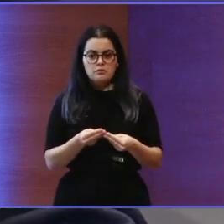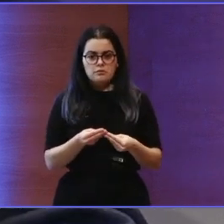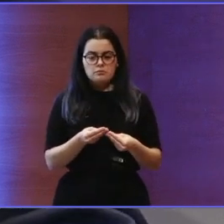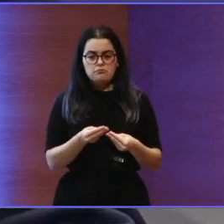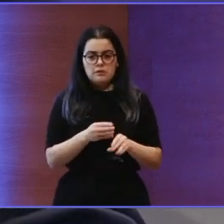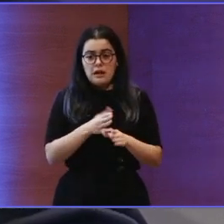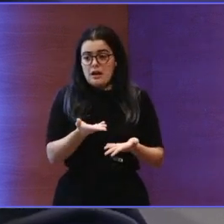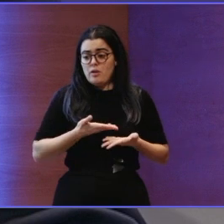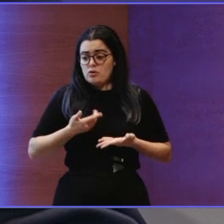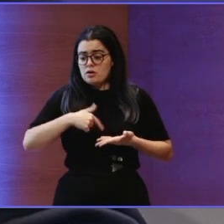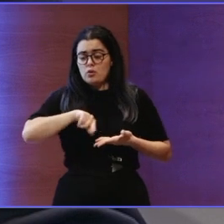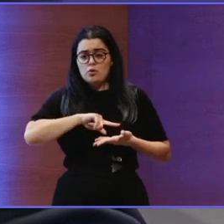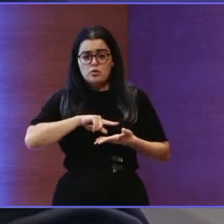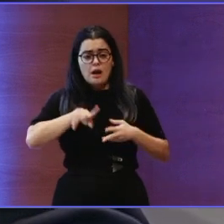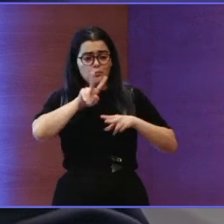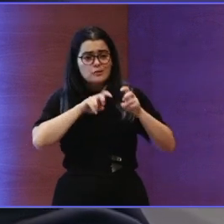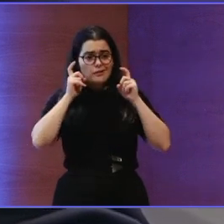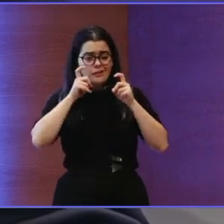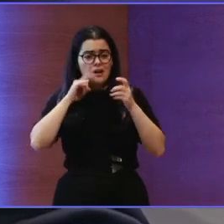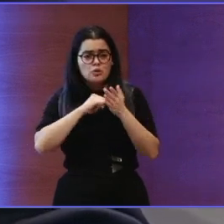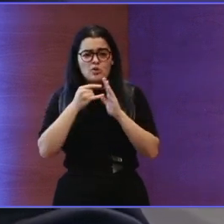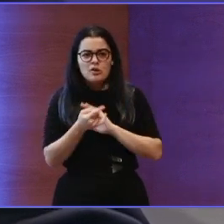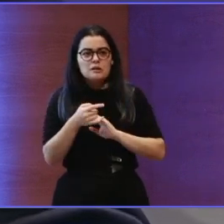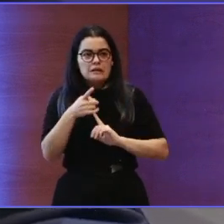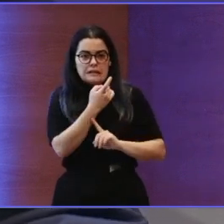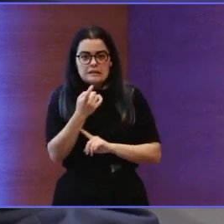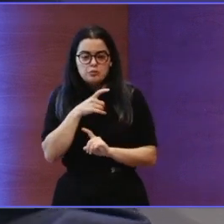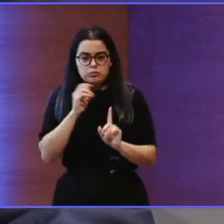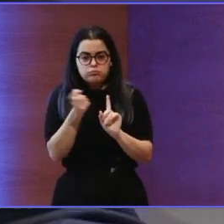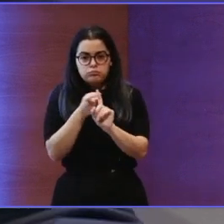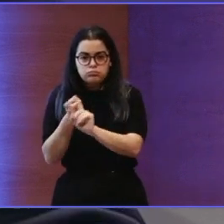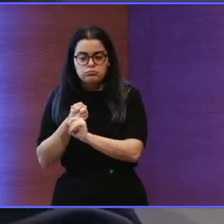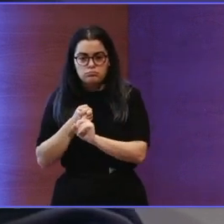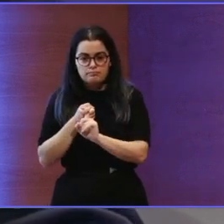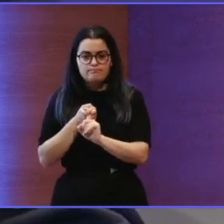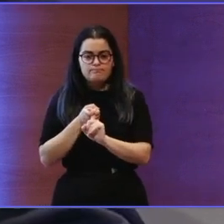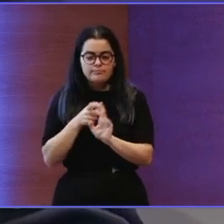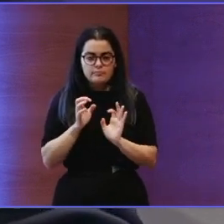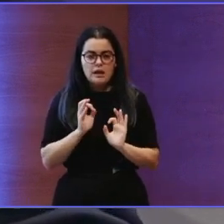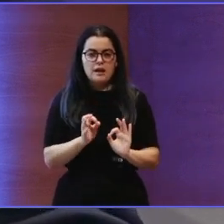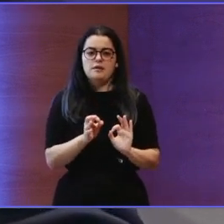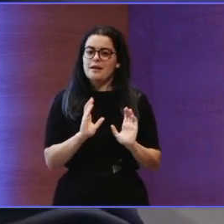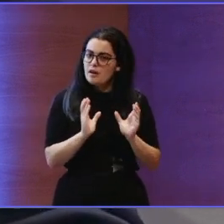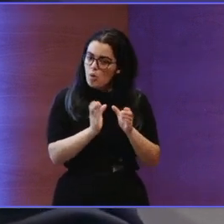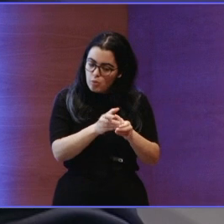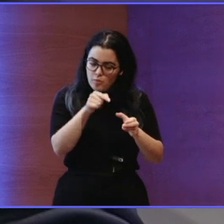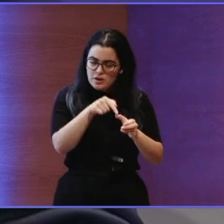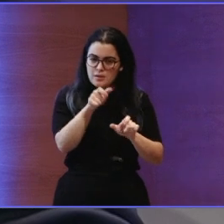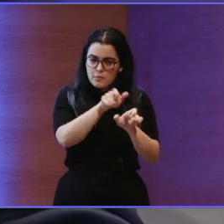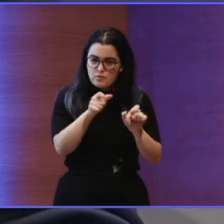la de ayudarnos a a buscar las respuestas que necesitamos no que es ahí donde yo creo que tenemos